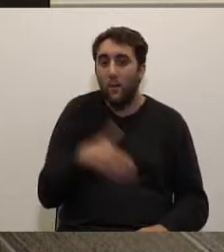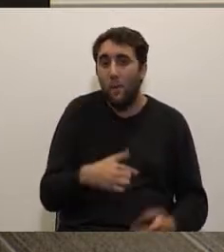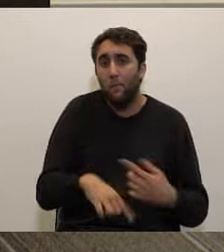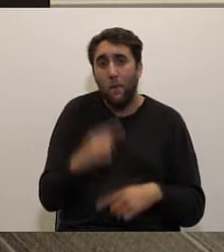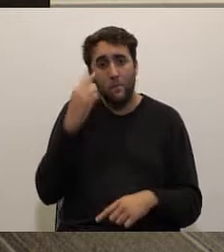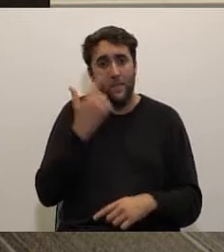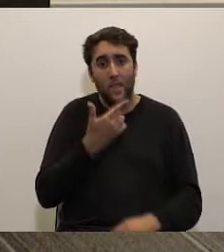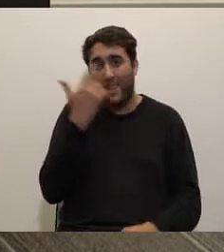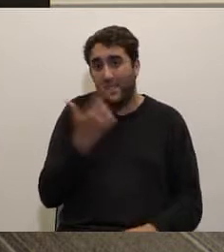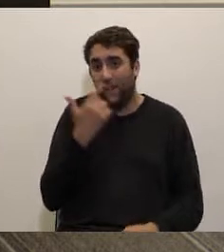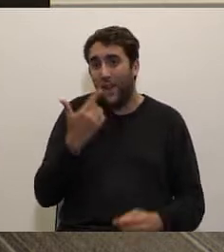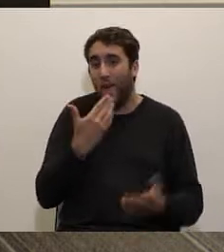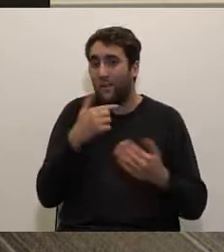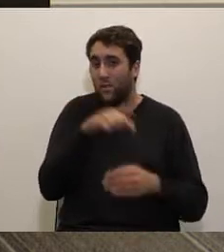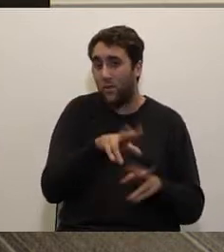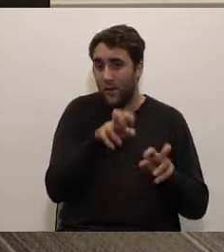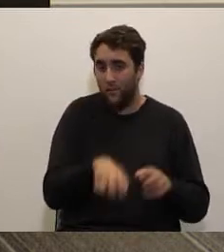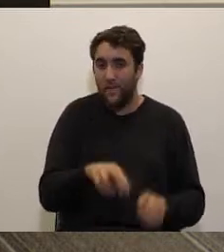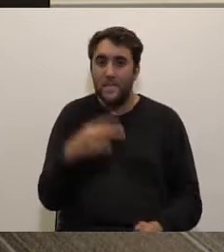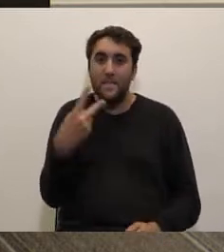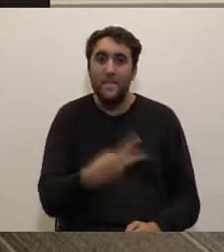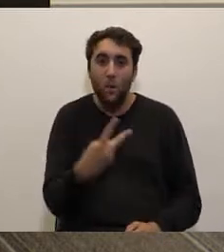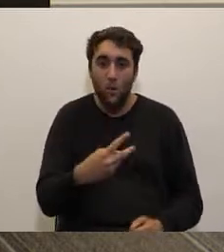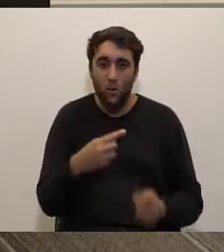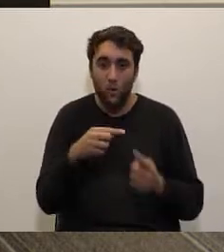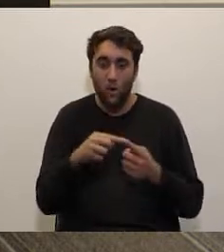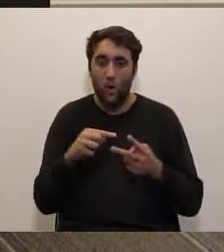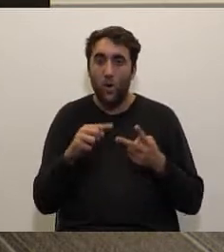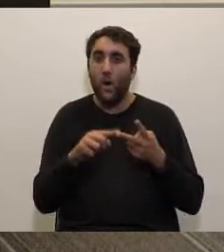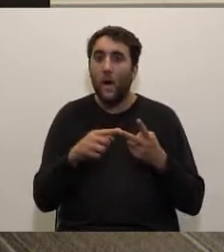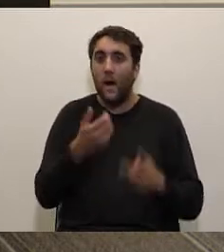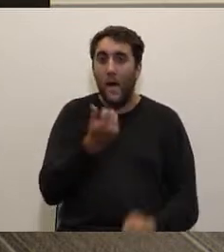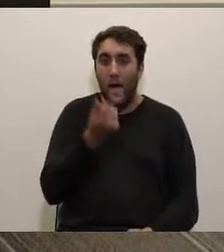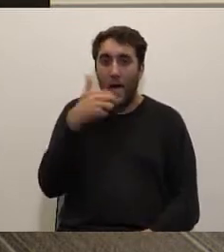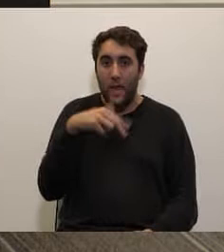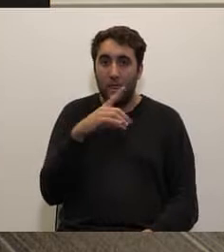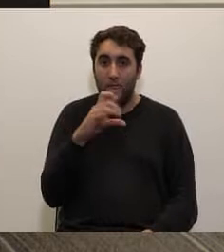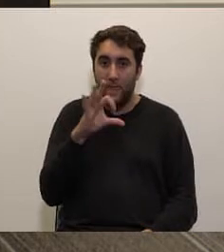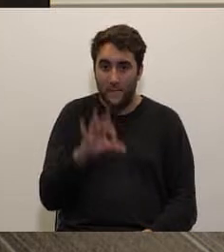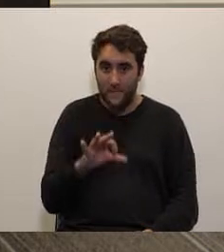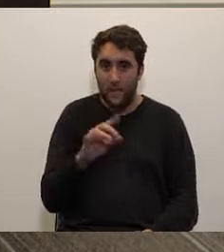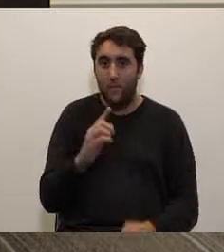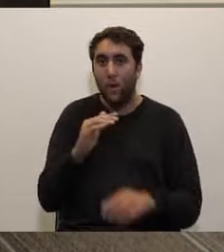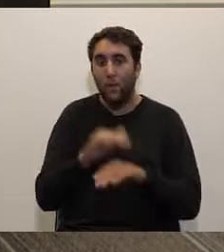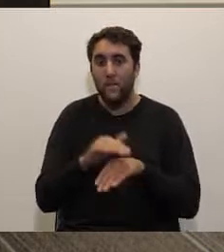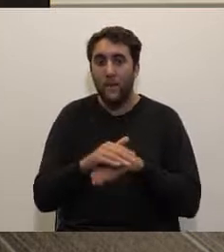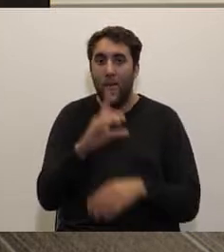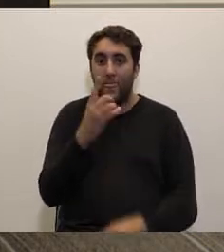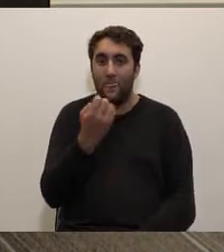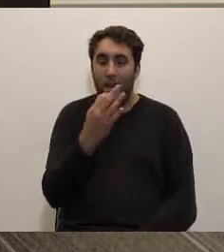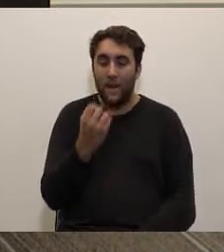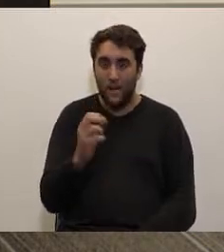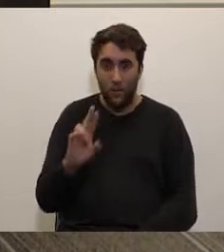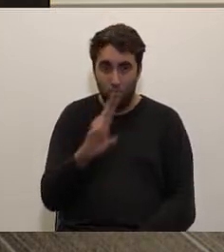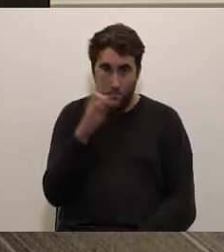súper interesante su perfil. Y en segundo lugar también participará Daniel Carranza, que es representante de DataUI, que es una